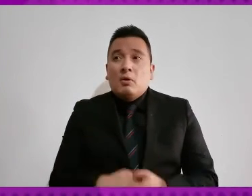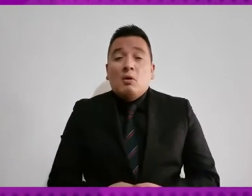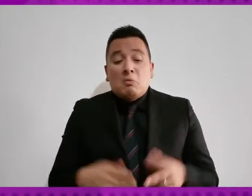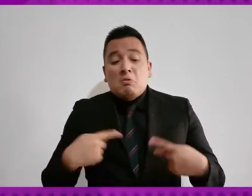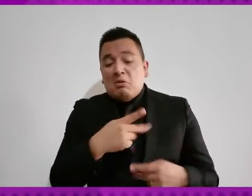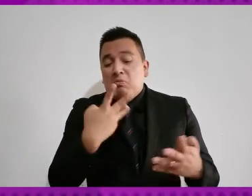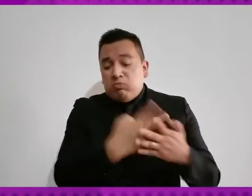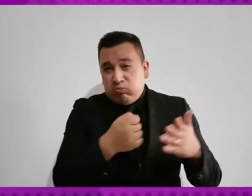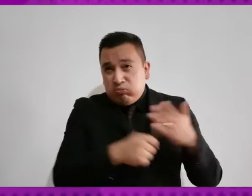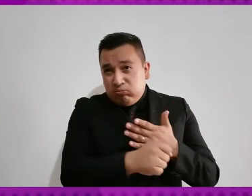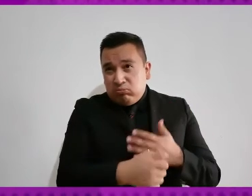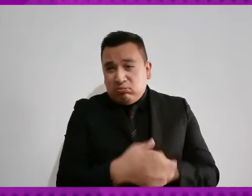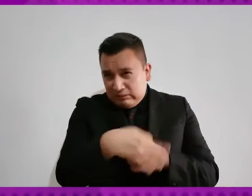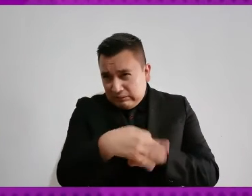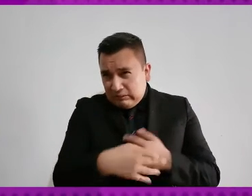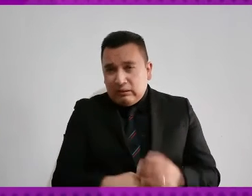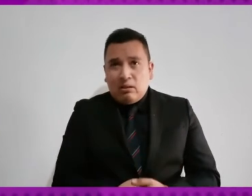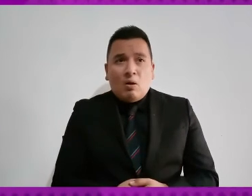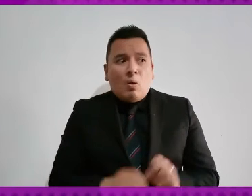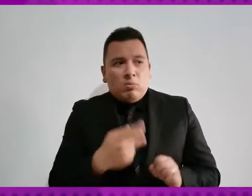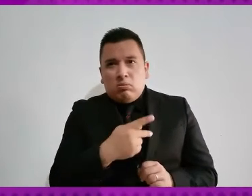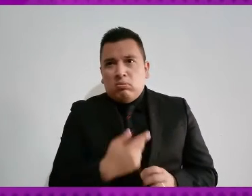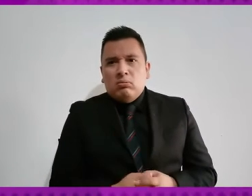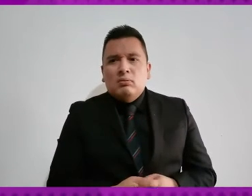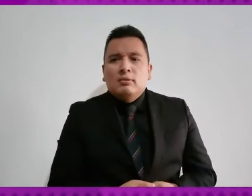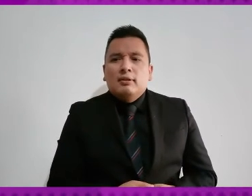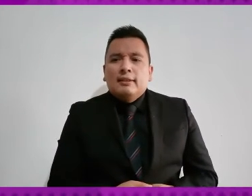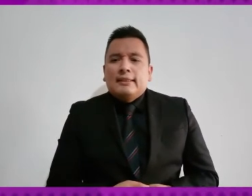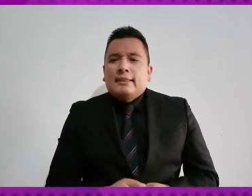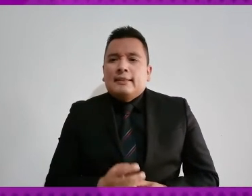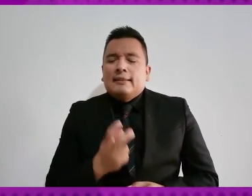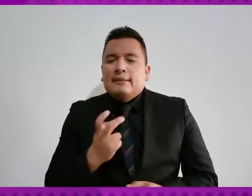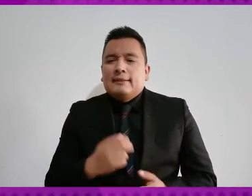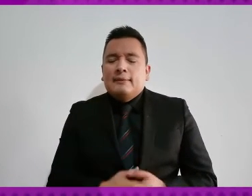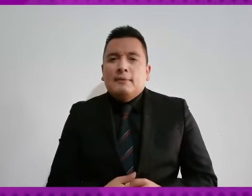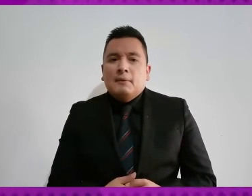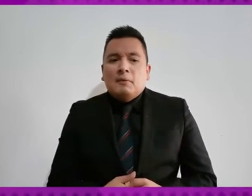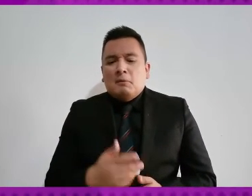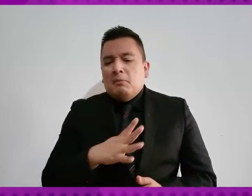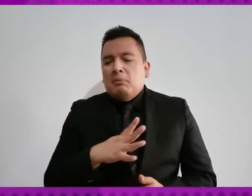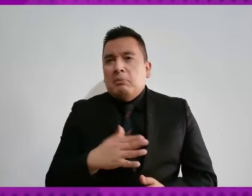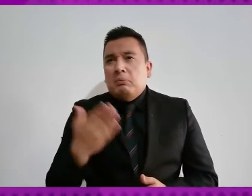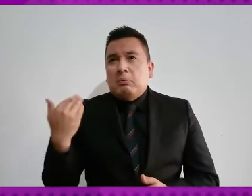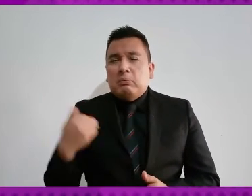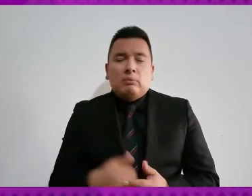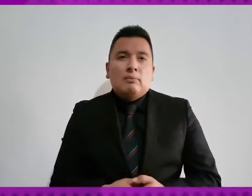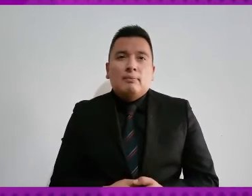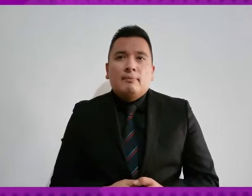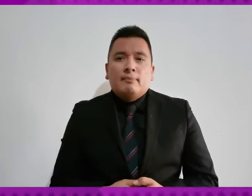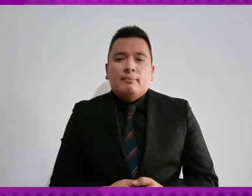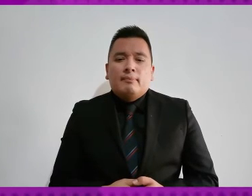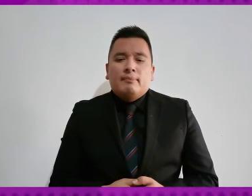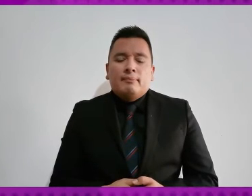de las personas en prisión preventiva o que todavía no tienen sentencia. Fue algo que se hizo en el pasado proceso electoral